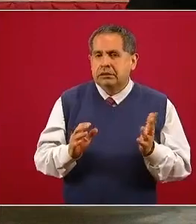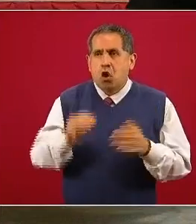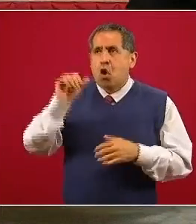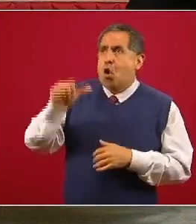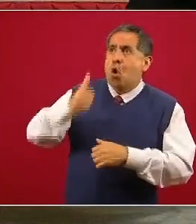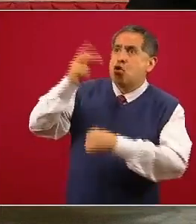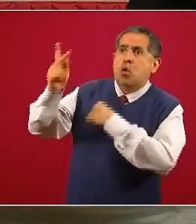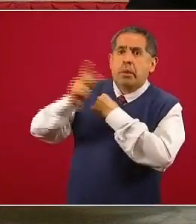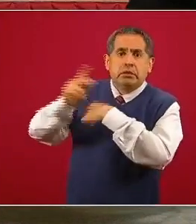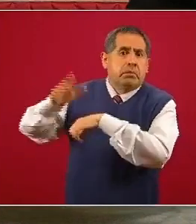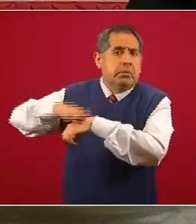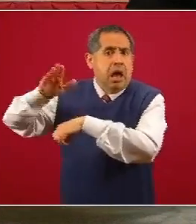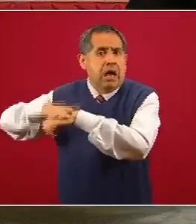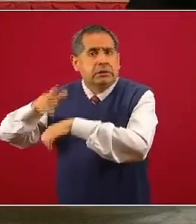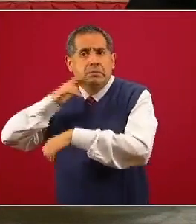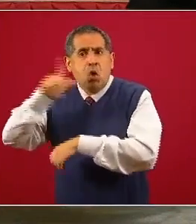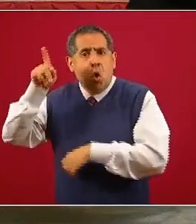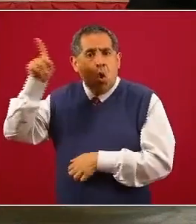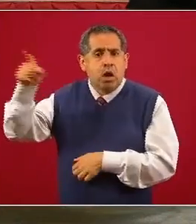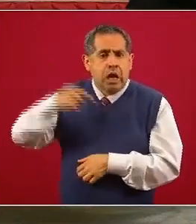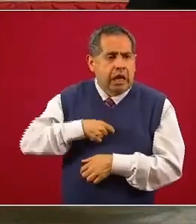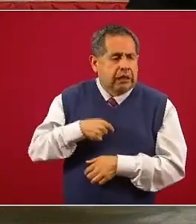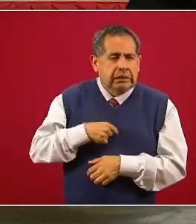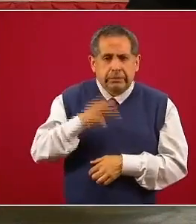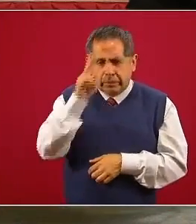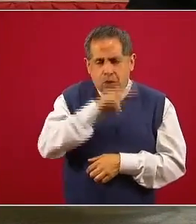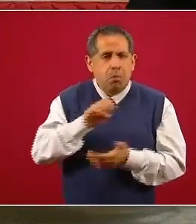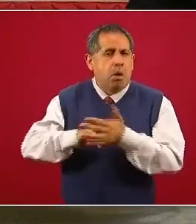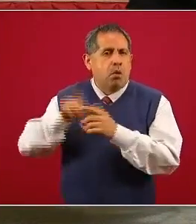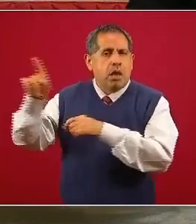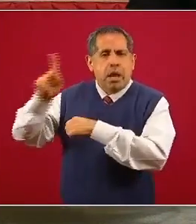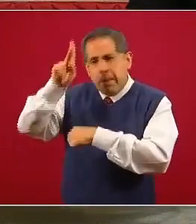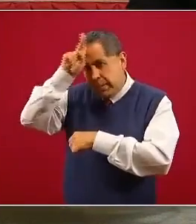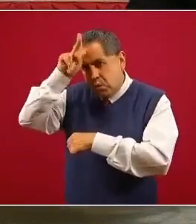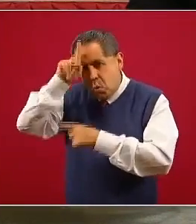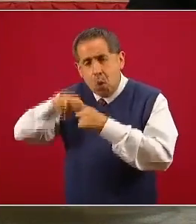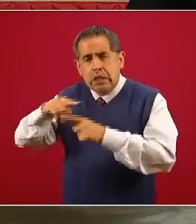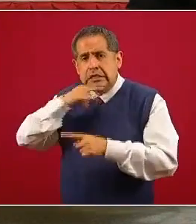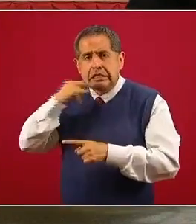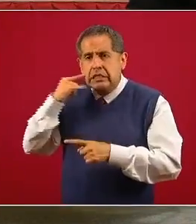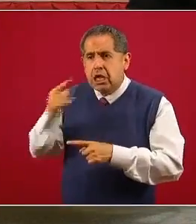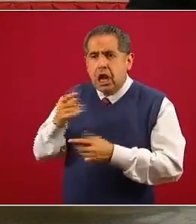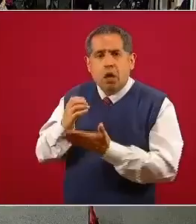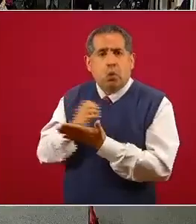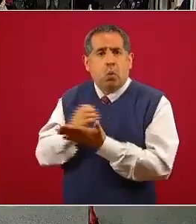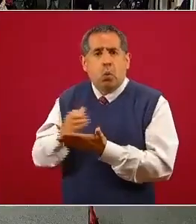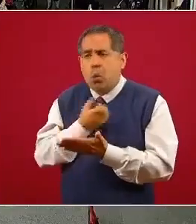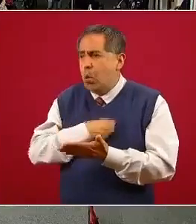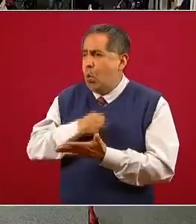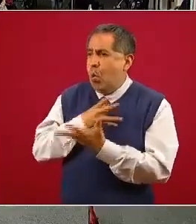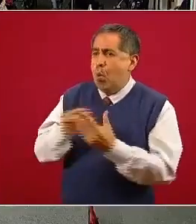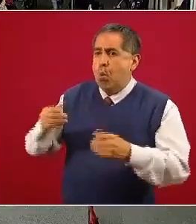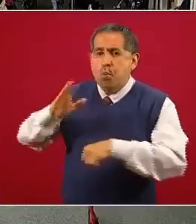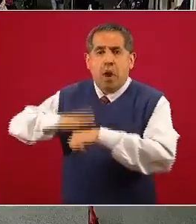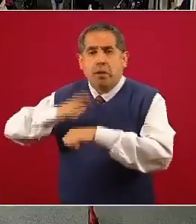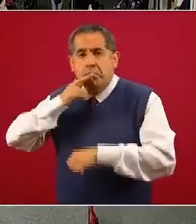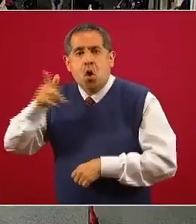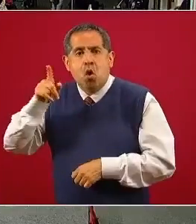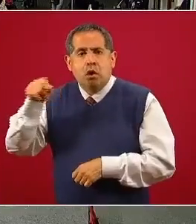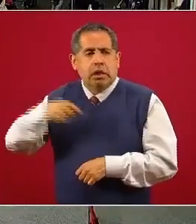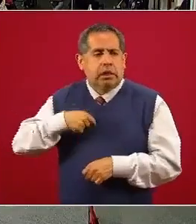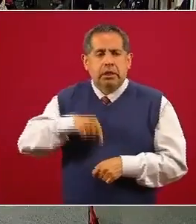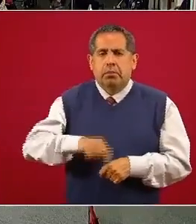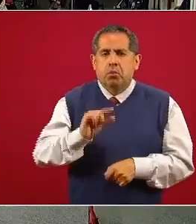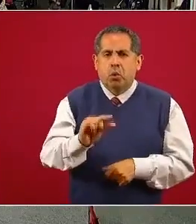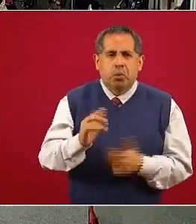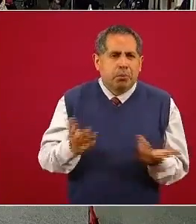otros países que también tienen un problema muy grande, como Perú y Chile, de recuperación. Entonces, me gustaría que nos